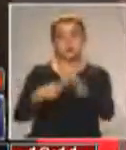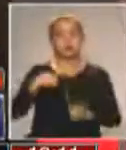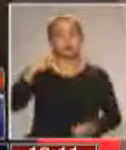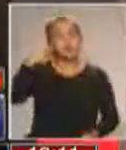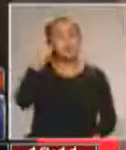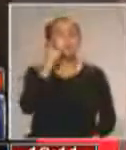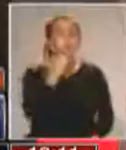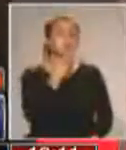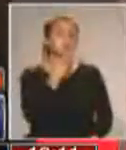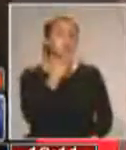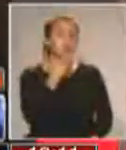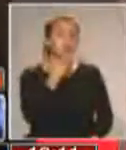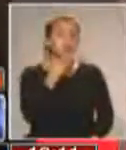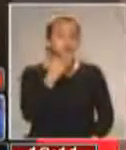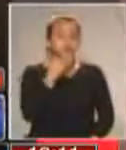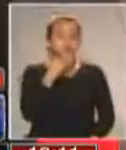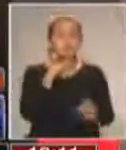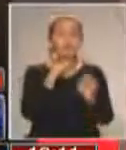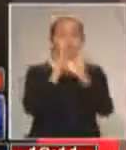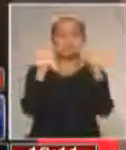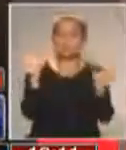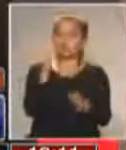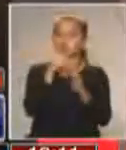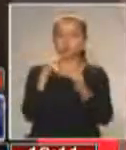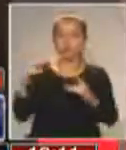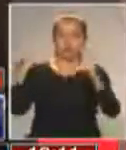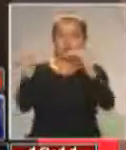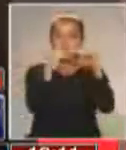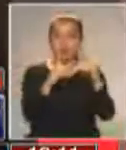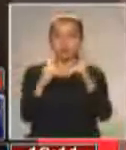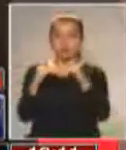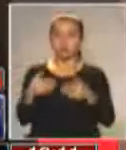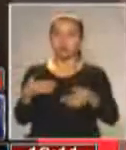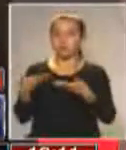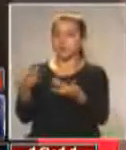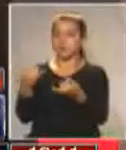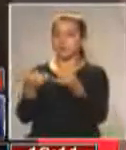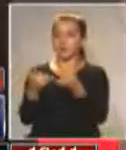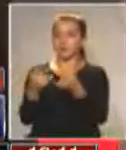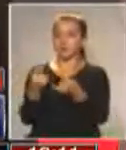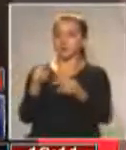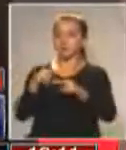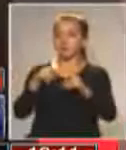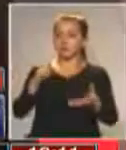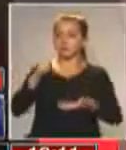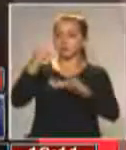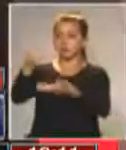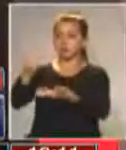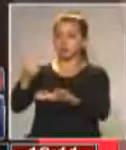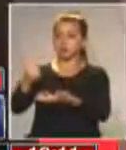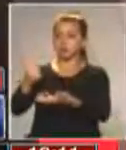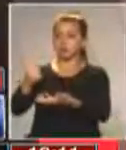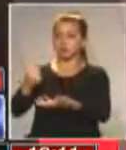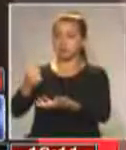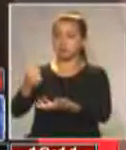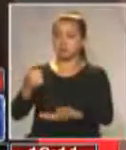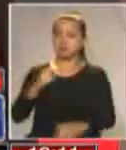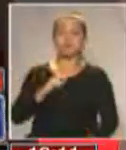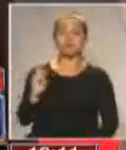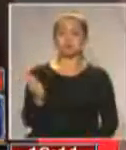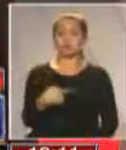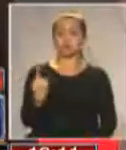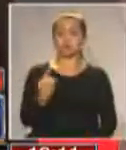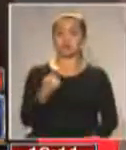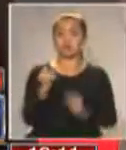el tema de claramente no hay una igualdad cuando se le concede el crédito a él. Claramente no todas las personas podríamos acceder a este crédito en la